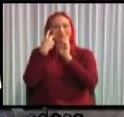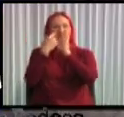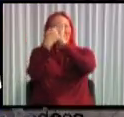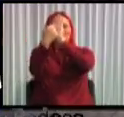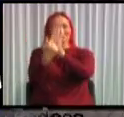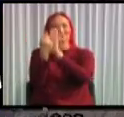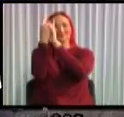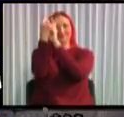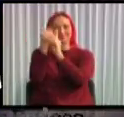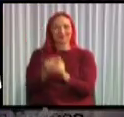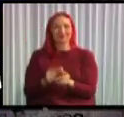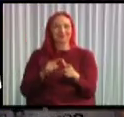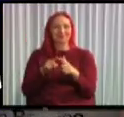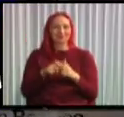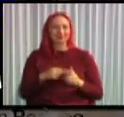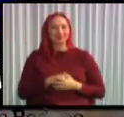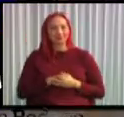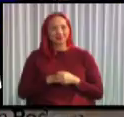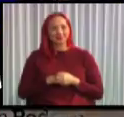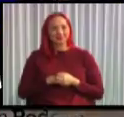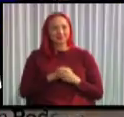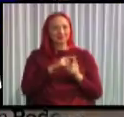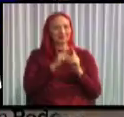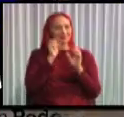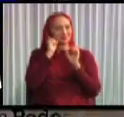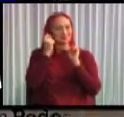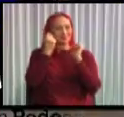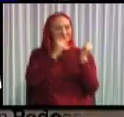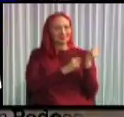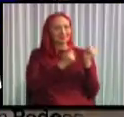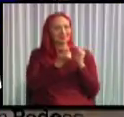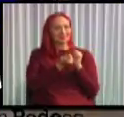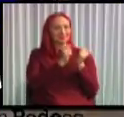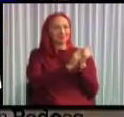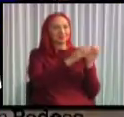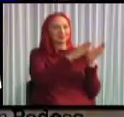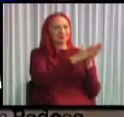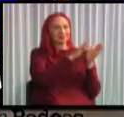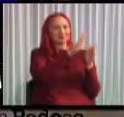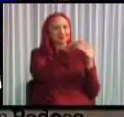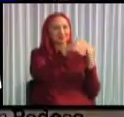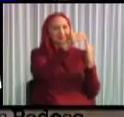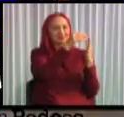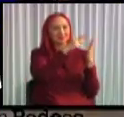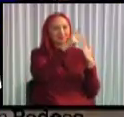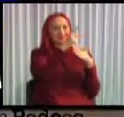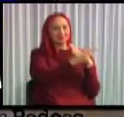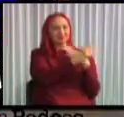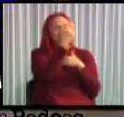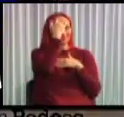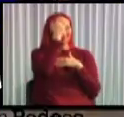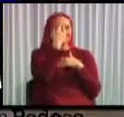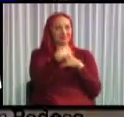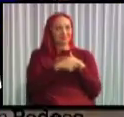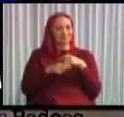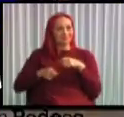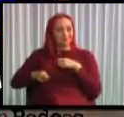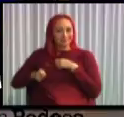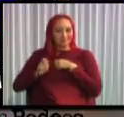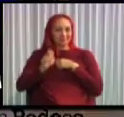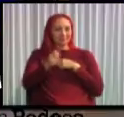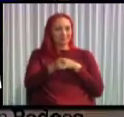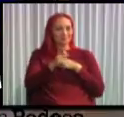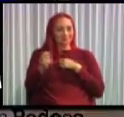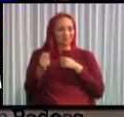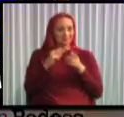hasta que se fuera. Para cambiar de canal, o sea, usted tenía que ver el programa ahí porque había que levantarse y hacerle a